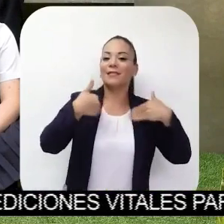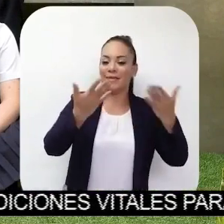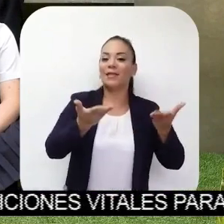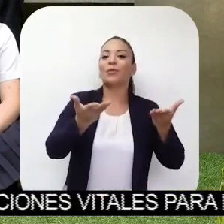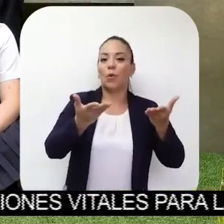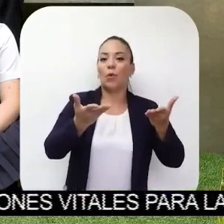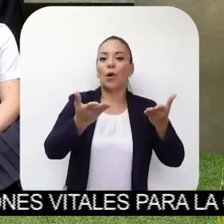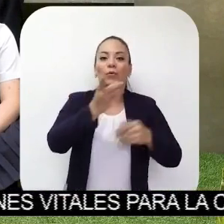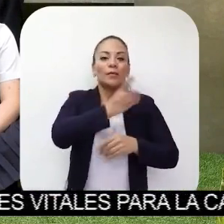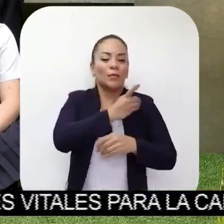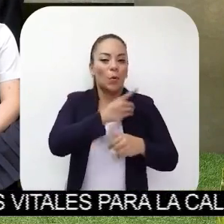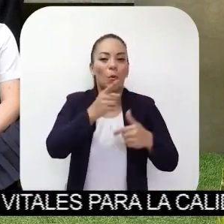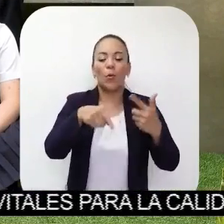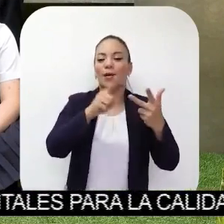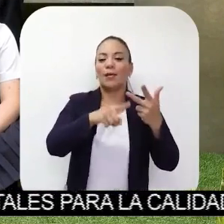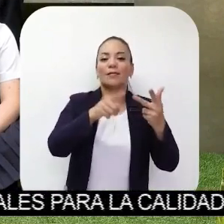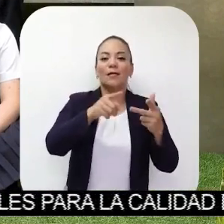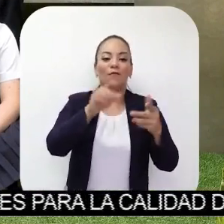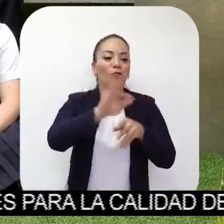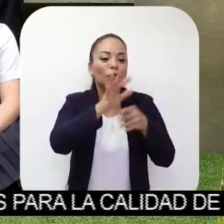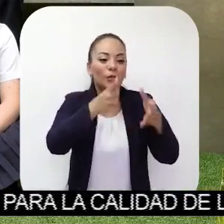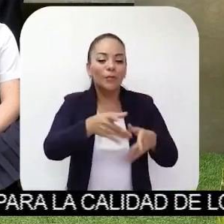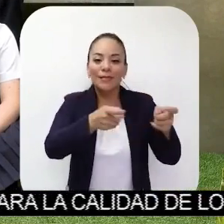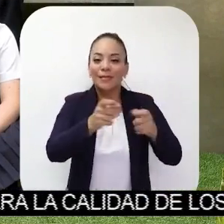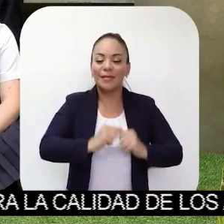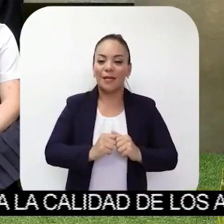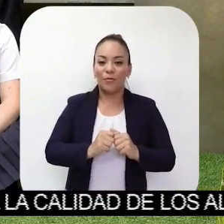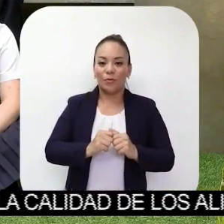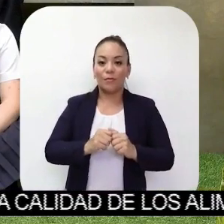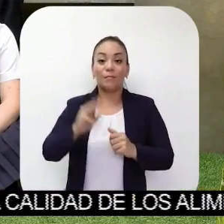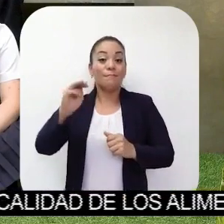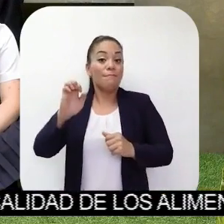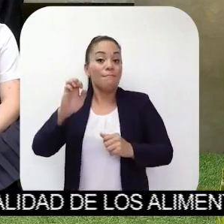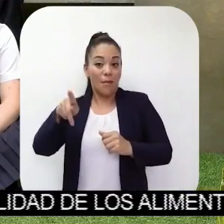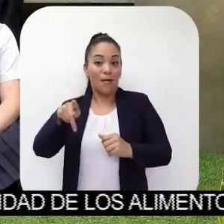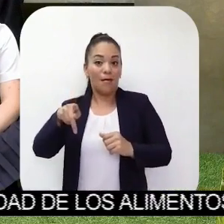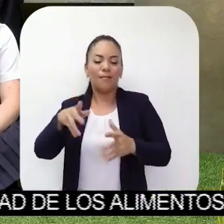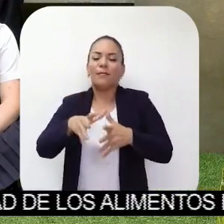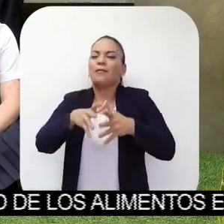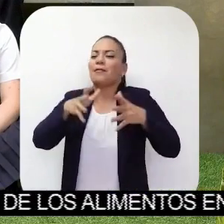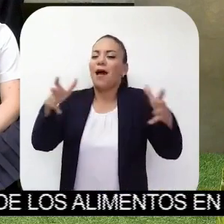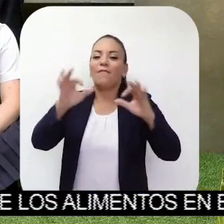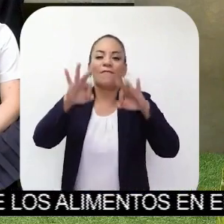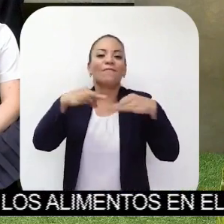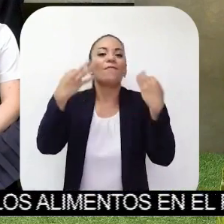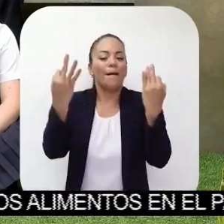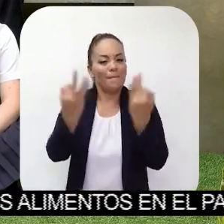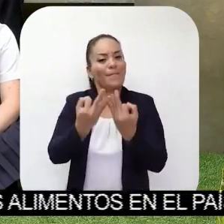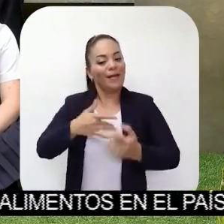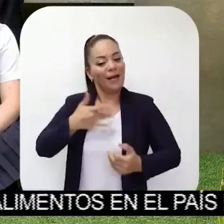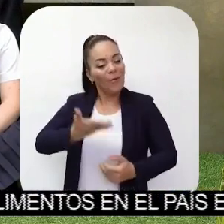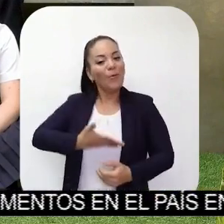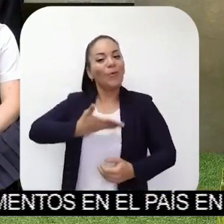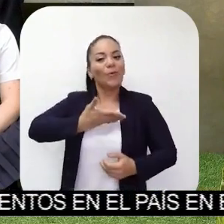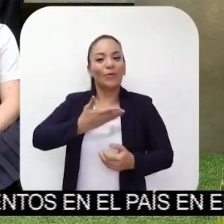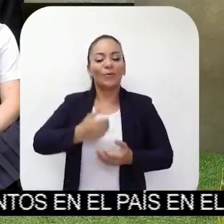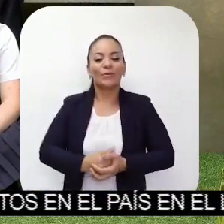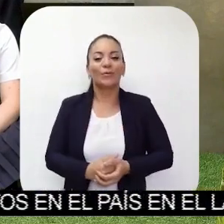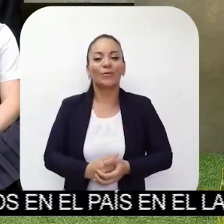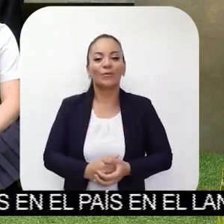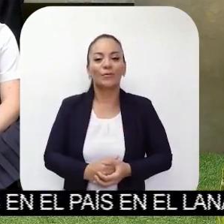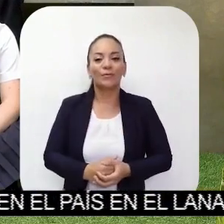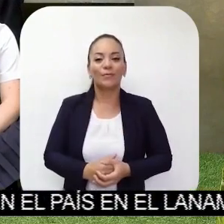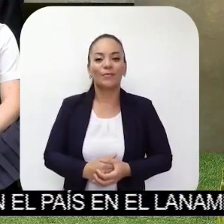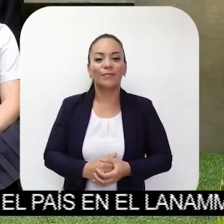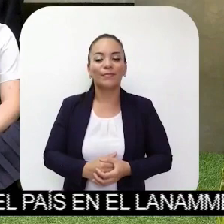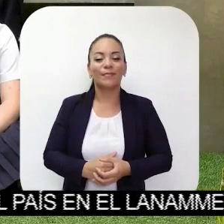al personal administrativo de esa gran familia que nos enorgullece tanto, que es nuestro Ministerio de Educación